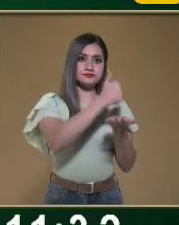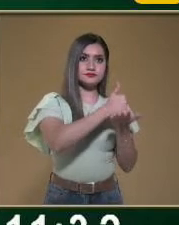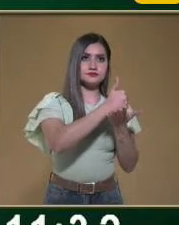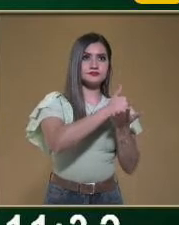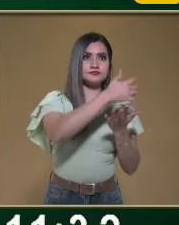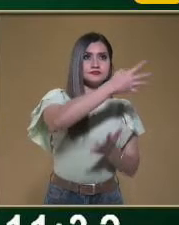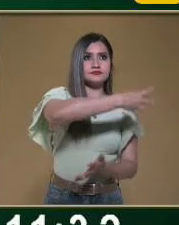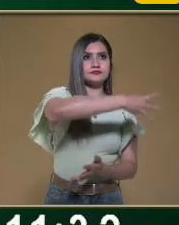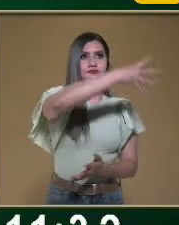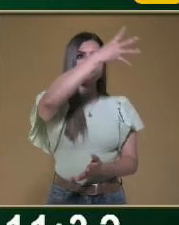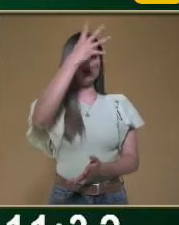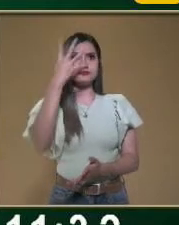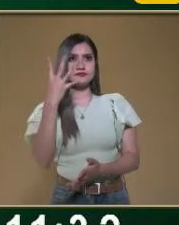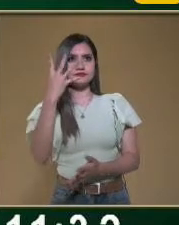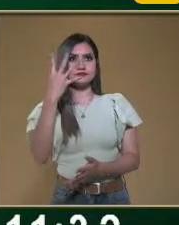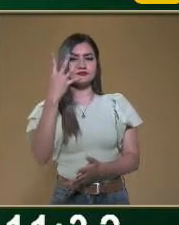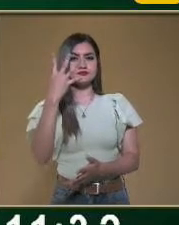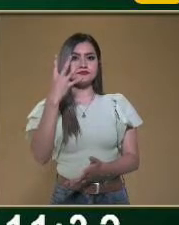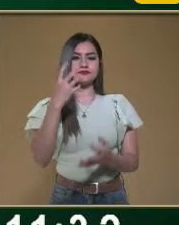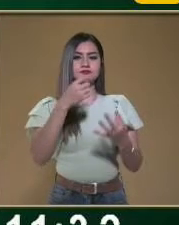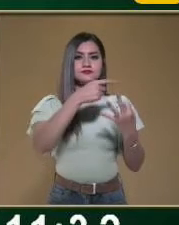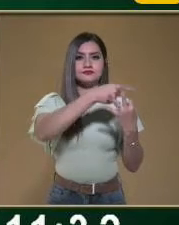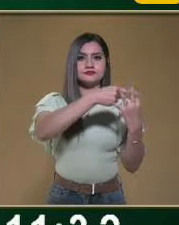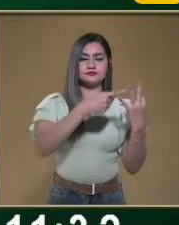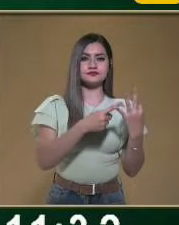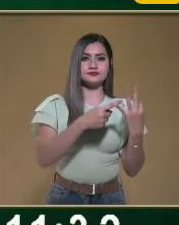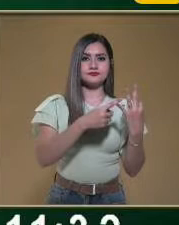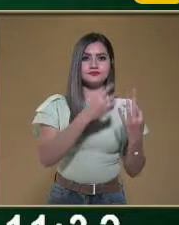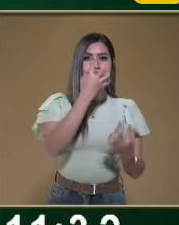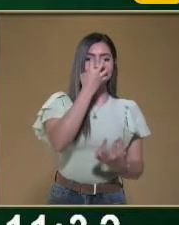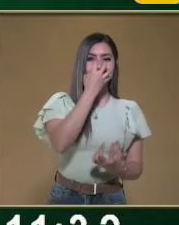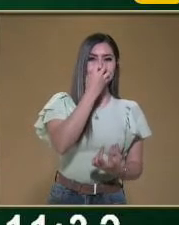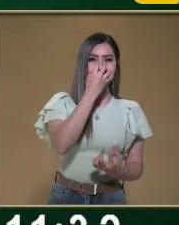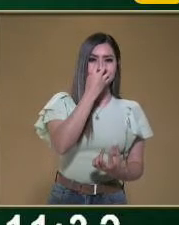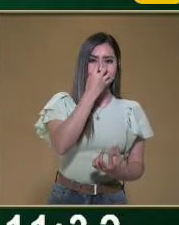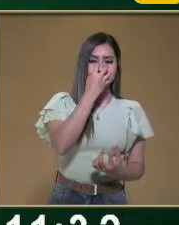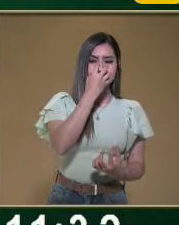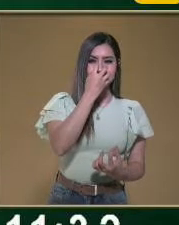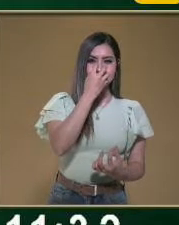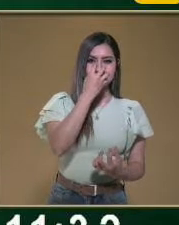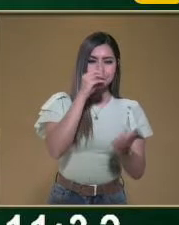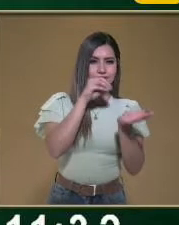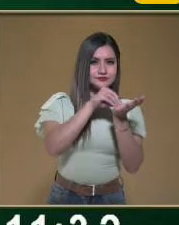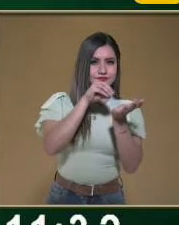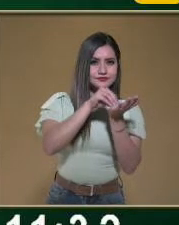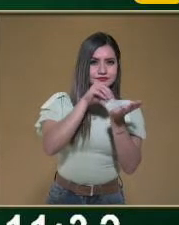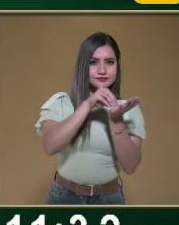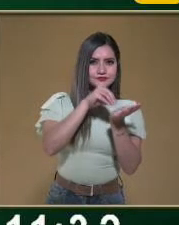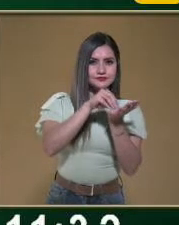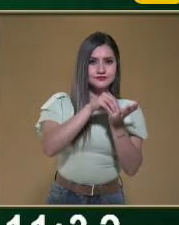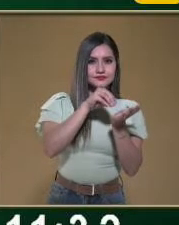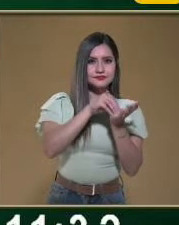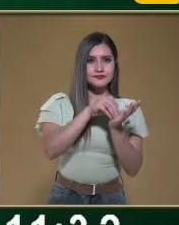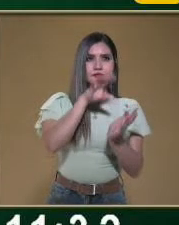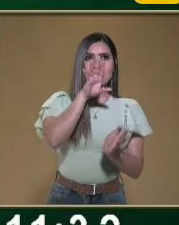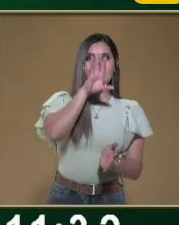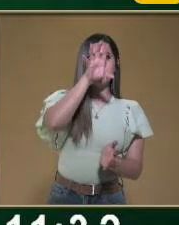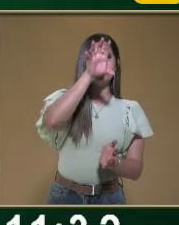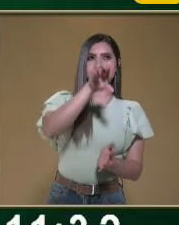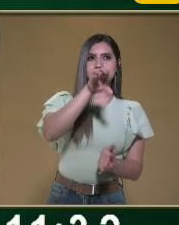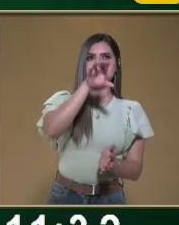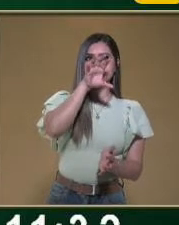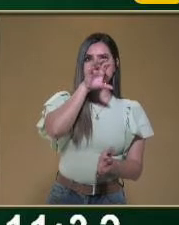arcoíris, presenta los tres cochinitos y el lobo. Jueves 19 de noviembre a las 8 p.m.